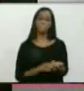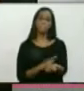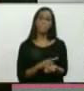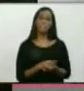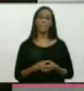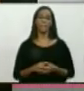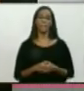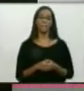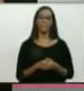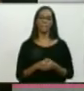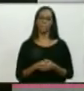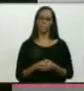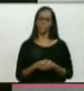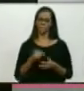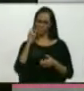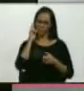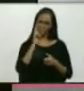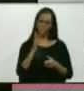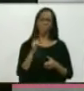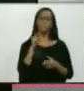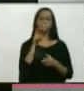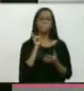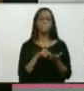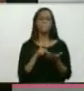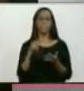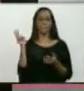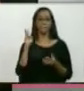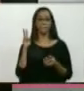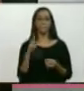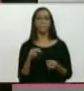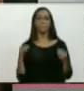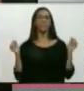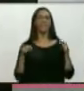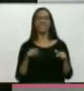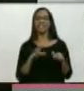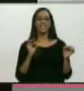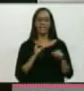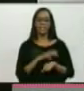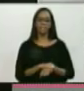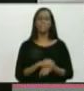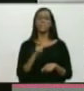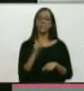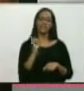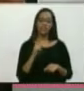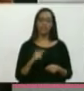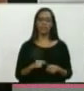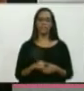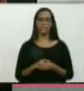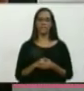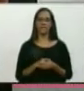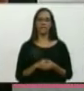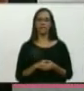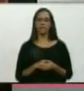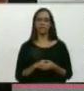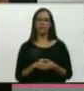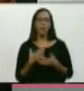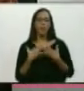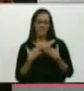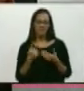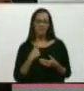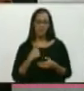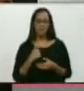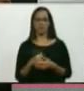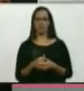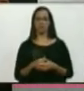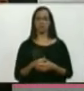póngase a derecho, hermano. Es más, usted debería llegar a Venezuela. Aquí no, nadie lo va a meter preso, pero usted debería llegar así como un mea culpa. Así que de.